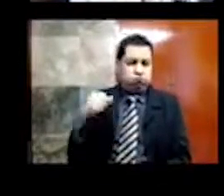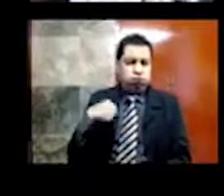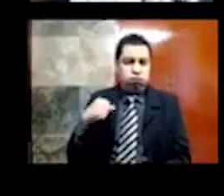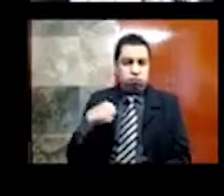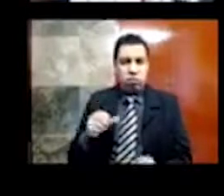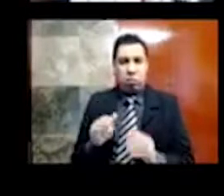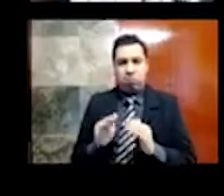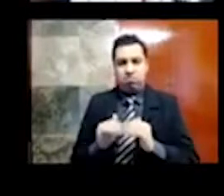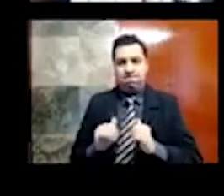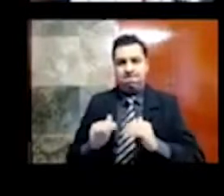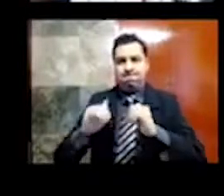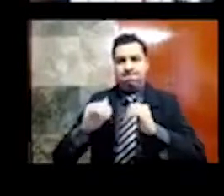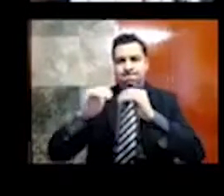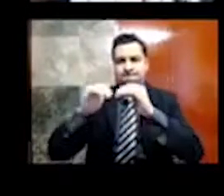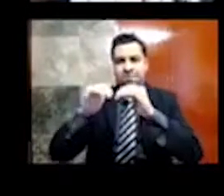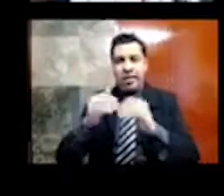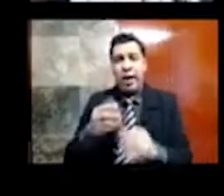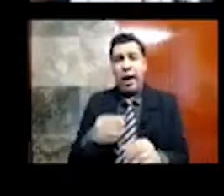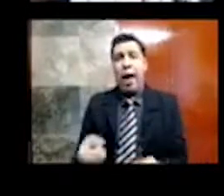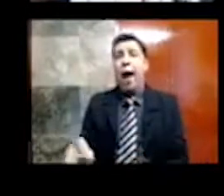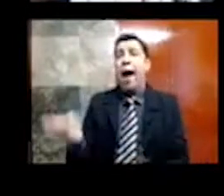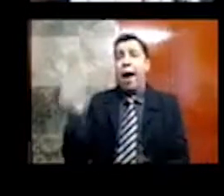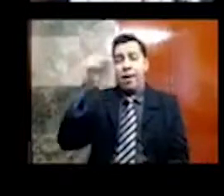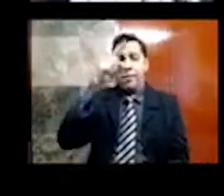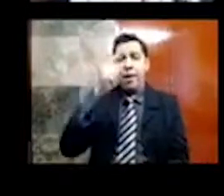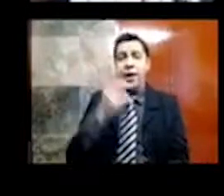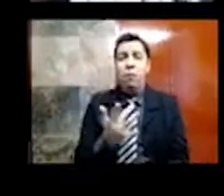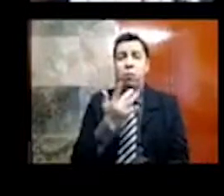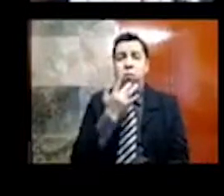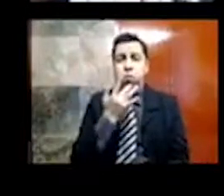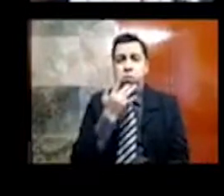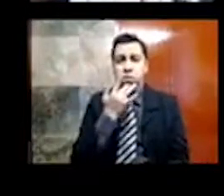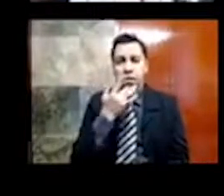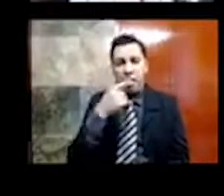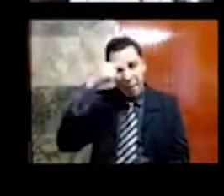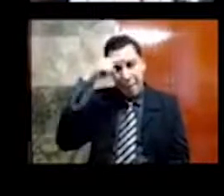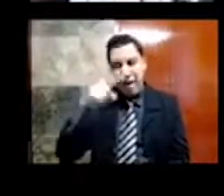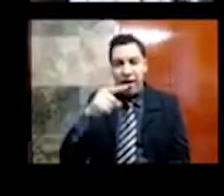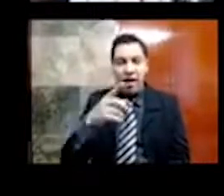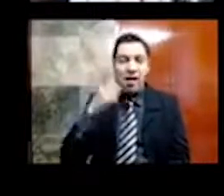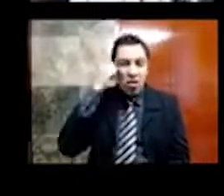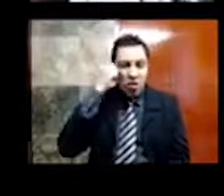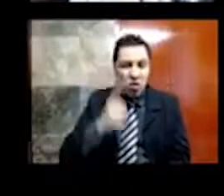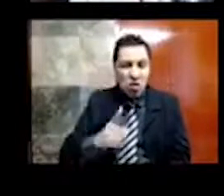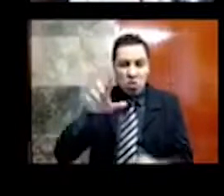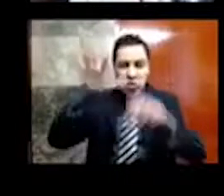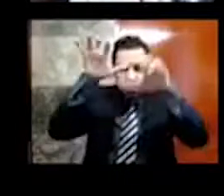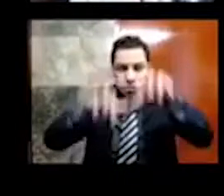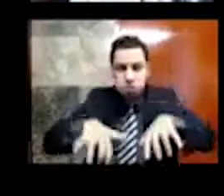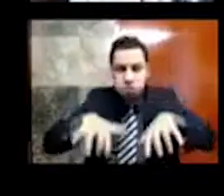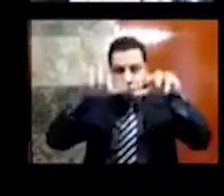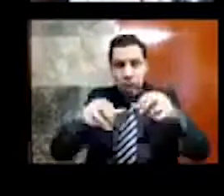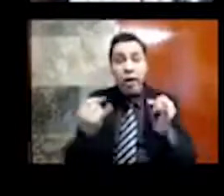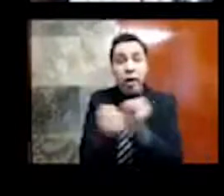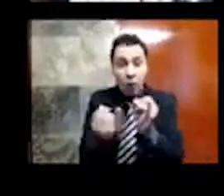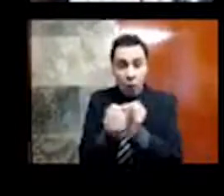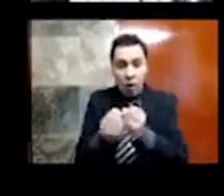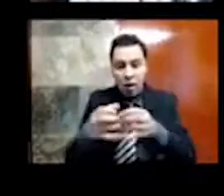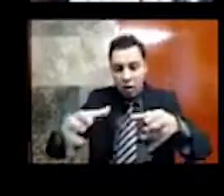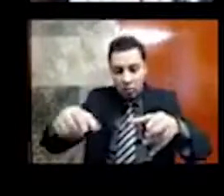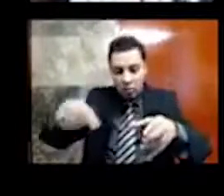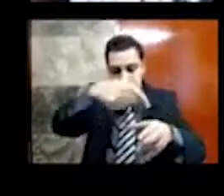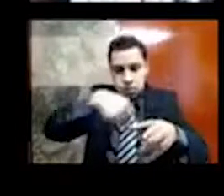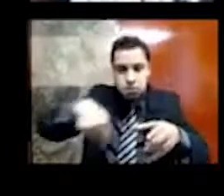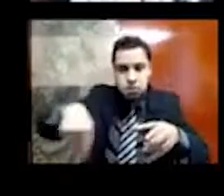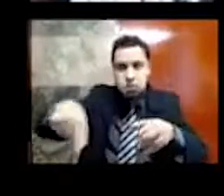su rana arriba para indicar que estaba dedicada a la lluvia. Junto está el tular con el manantial sagrado y un árbol